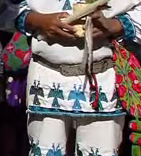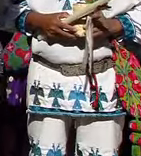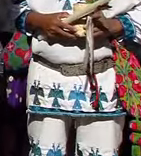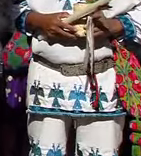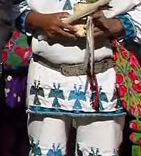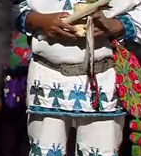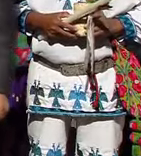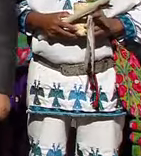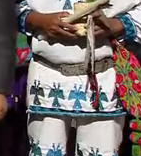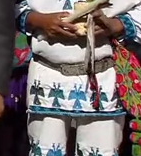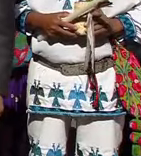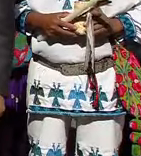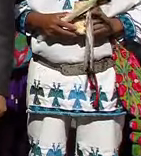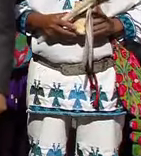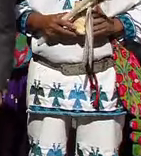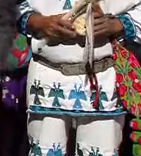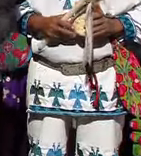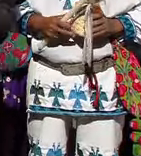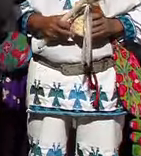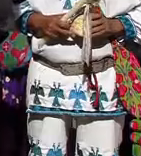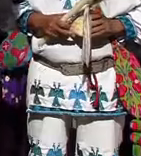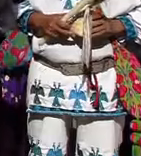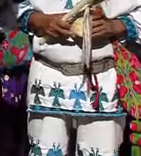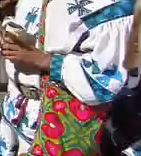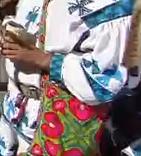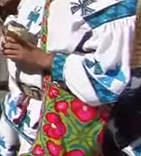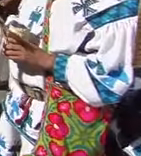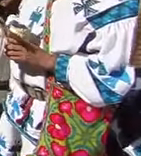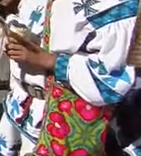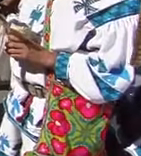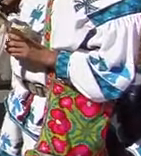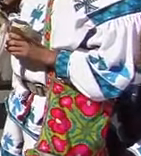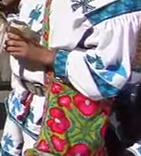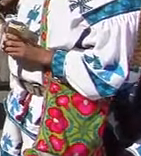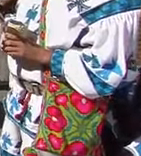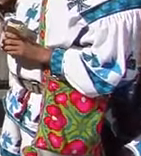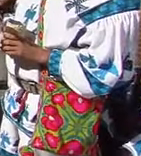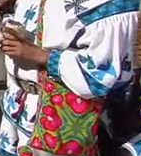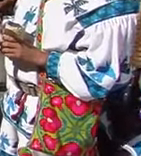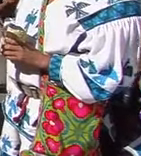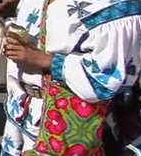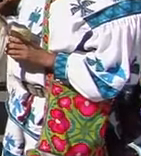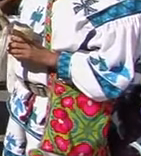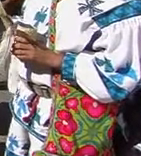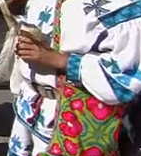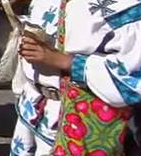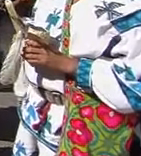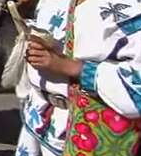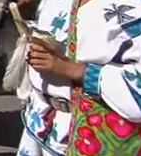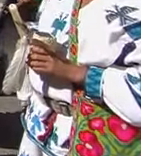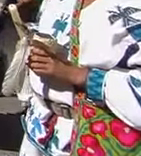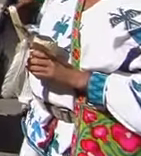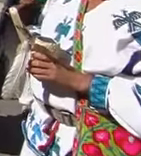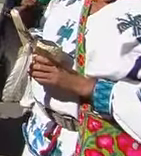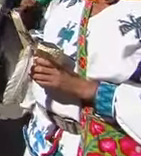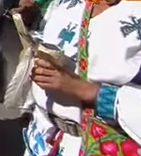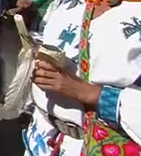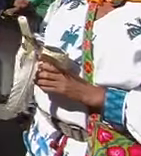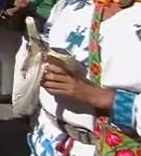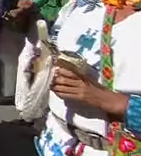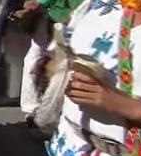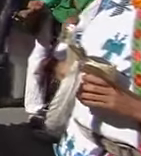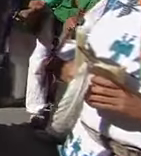los representantes wixárika de Durango, de Jalisco, de Nayarit, el presidente de la Unión aquí presente y los ejidatarios